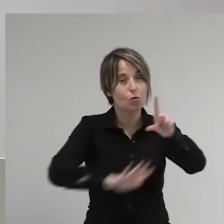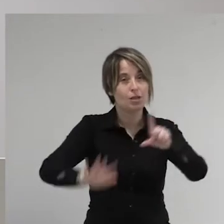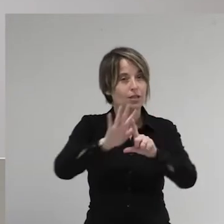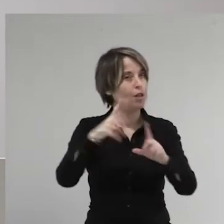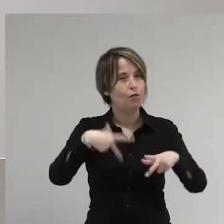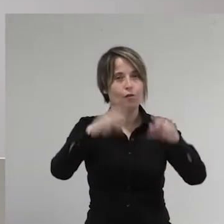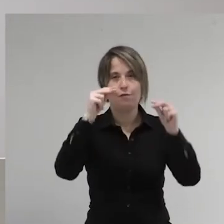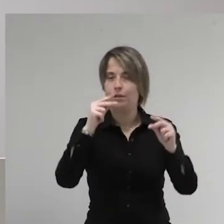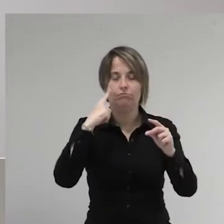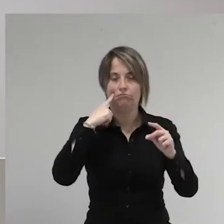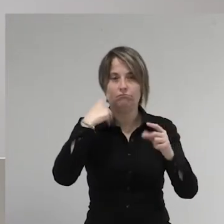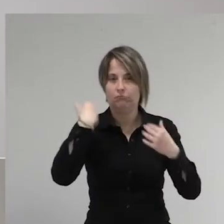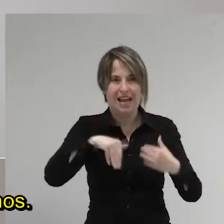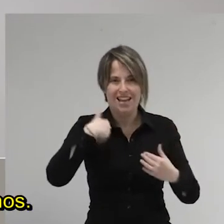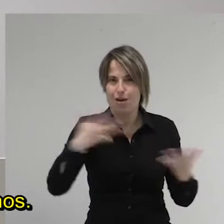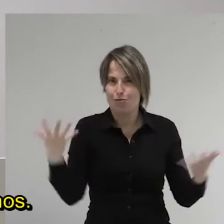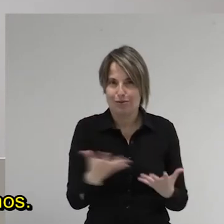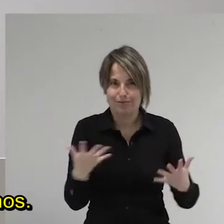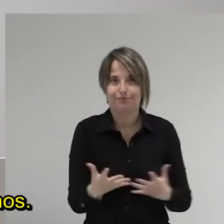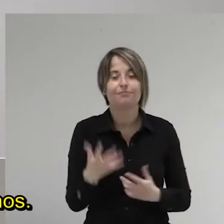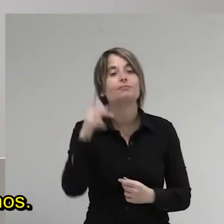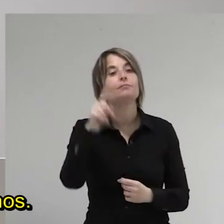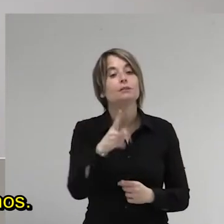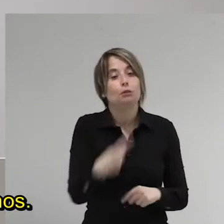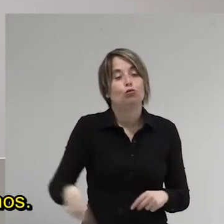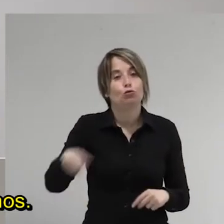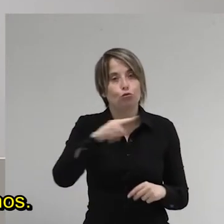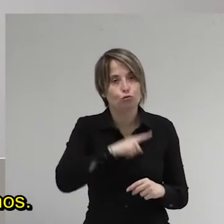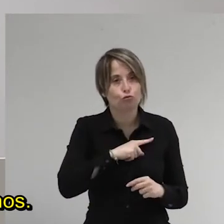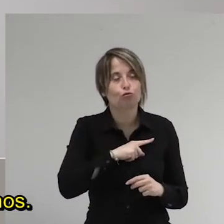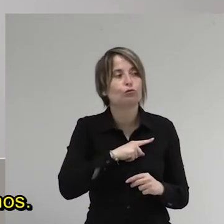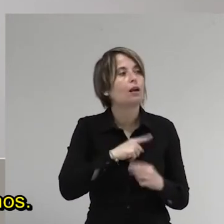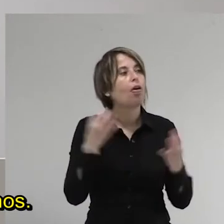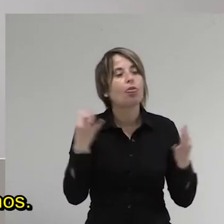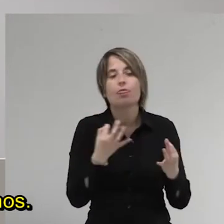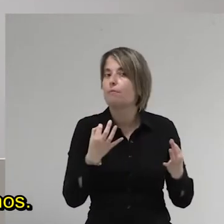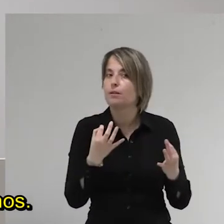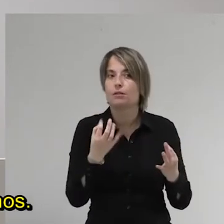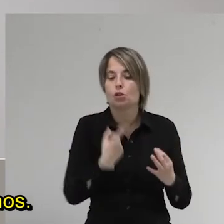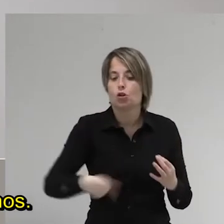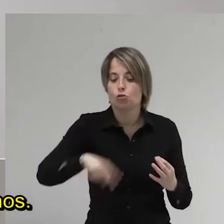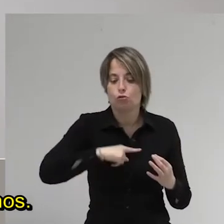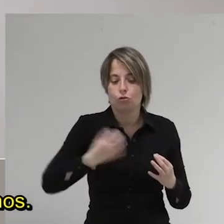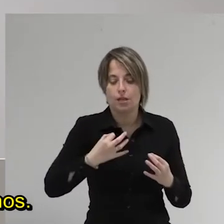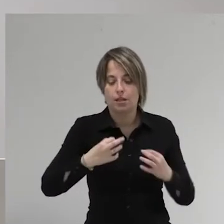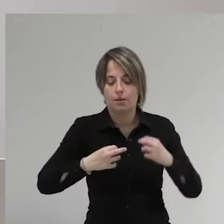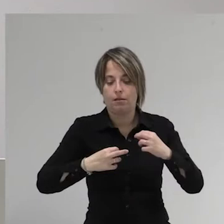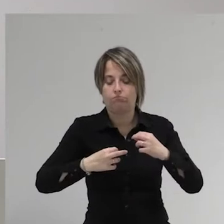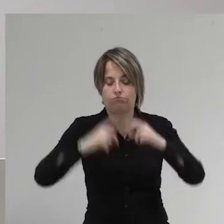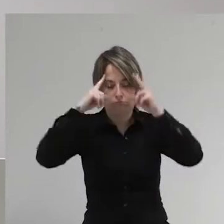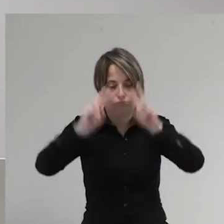el racismo institucional. Y en lo que respecta a nosotras, debemos deconstruirnos y desaprendernos.